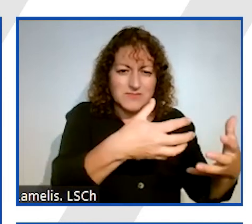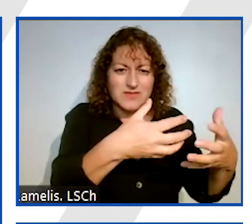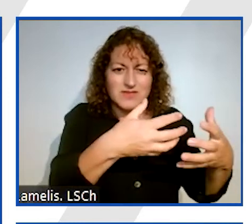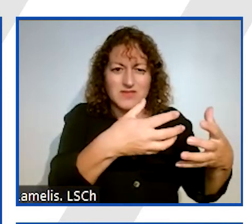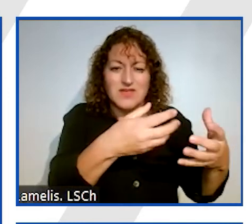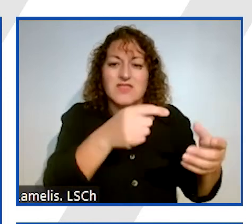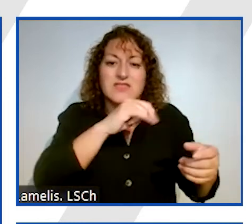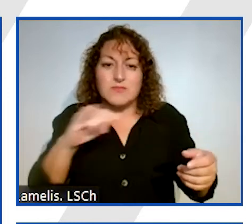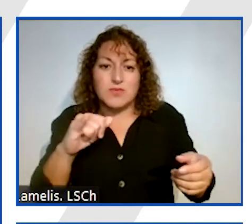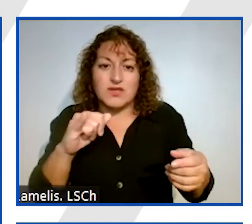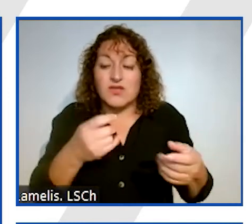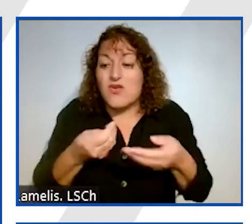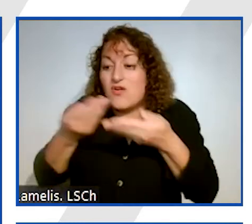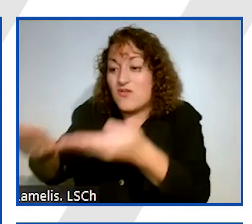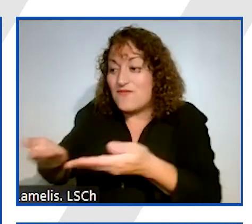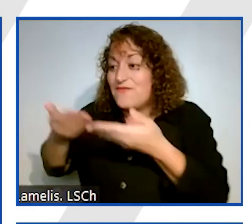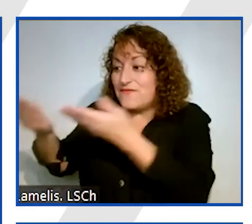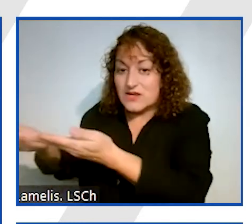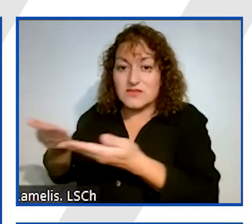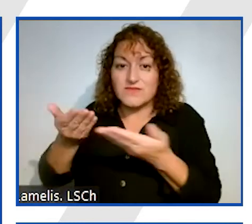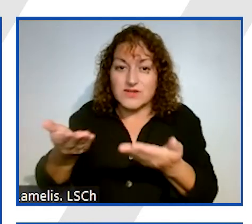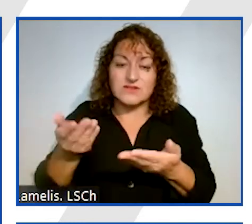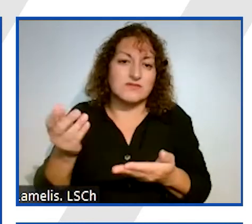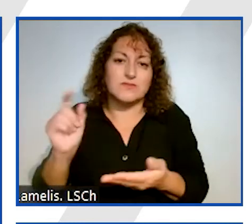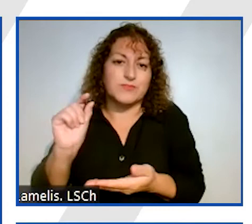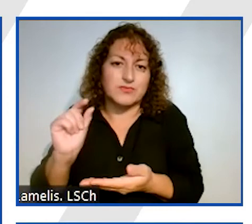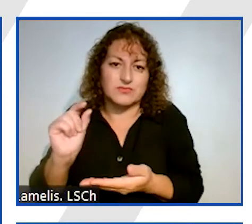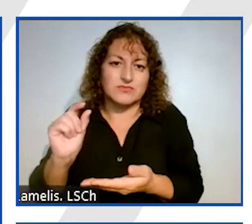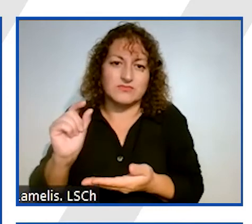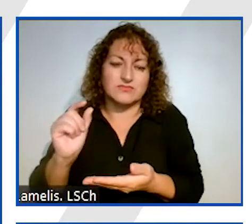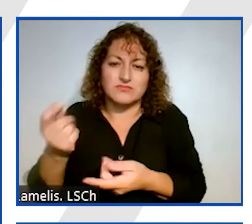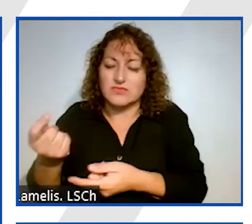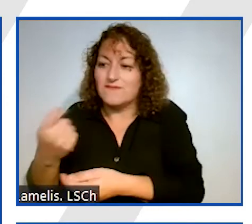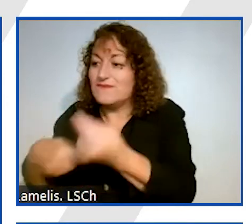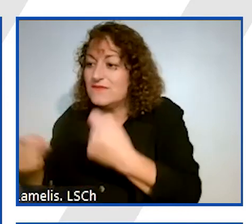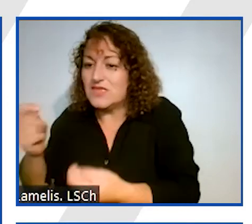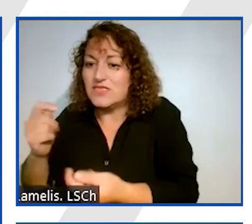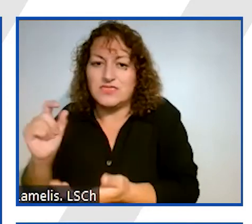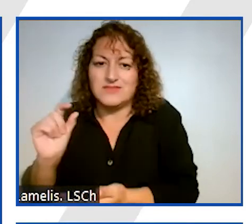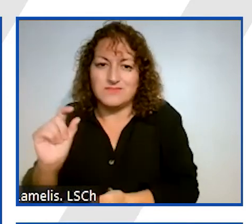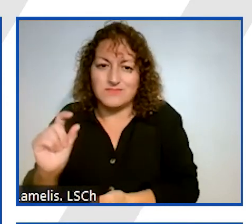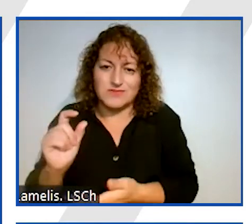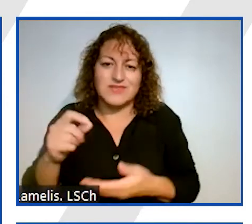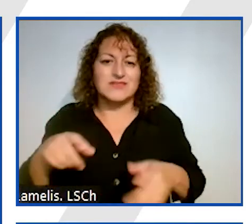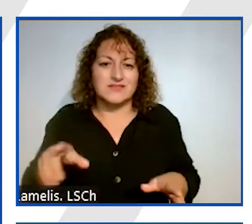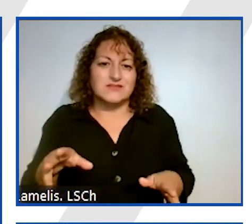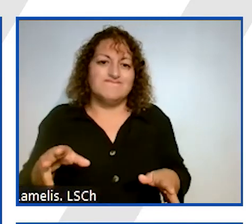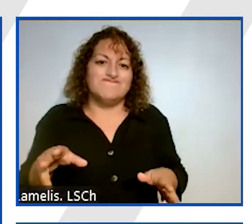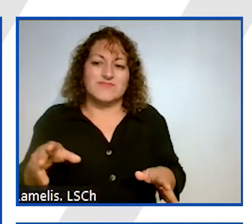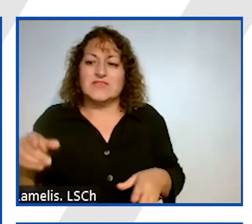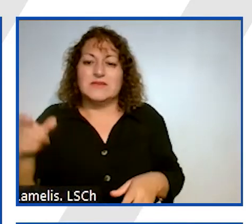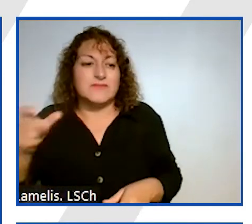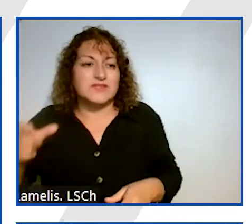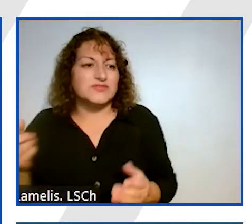oferta, ya no hay tiburones, pero sigue habiendo demanda porque hay una necesidad de proteína. Y seguimos ese proceso.